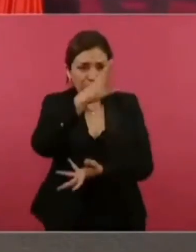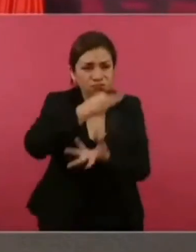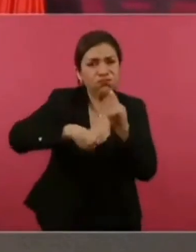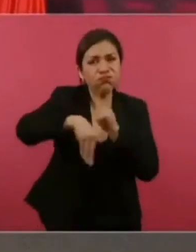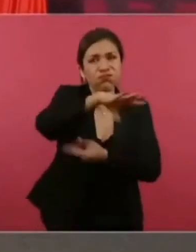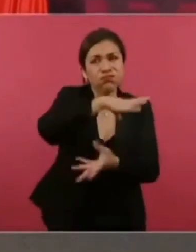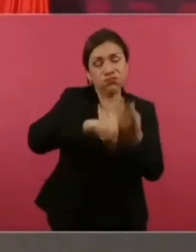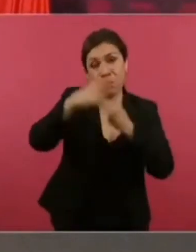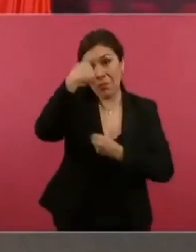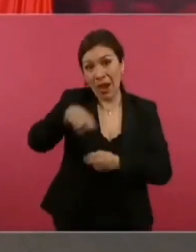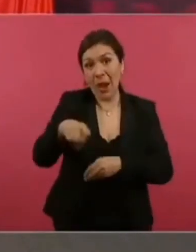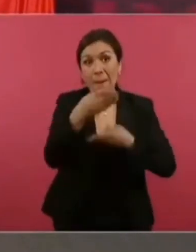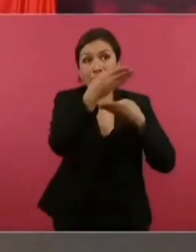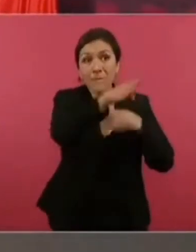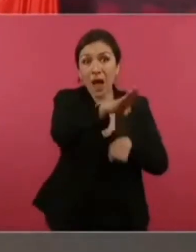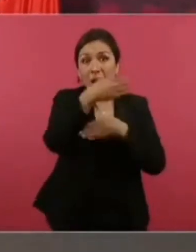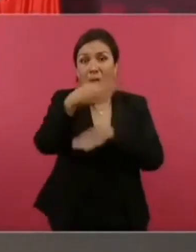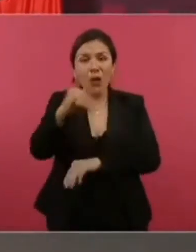en los bancos.